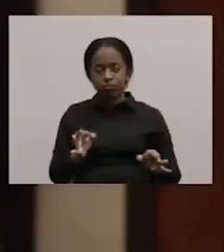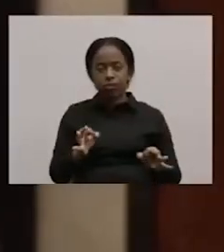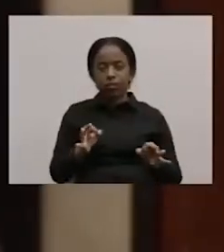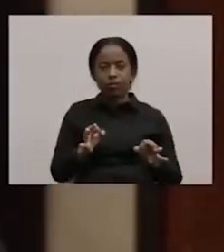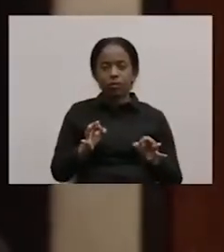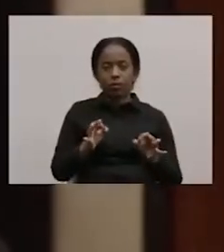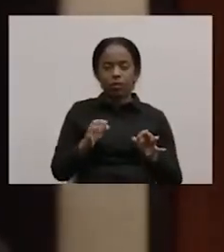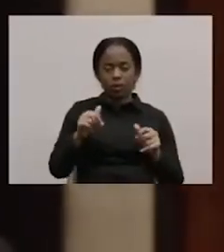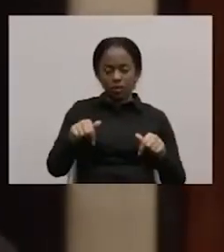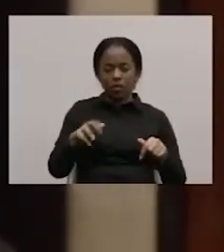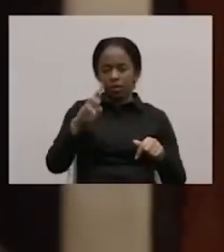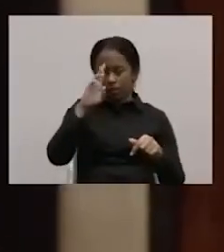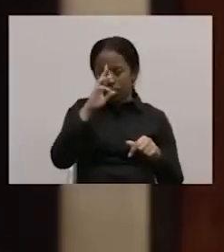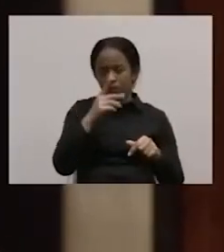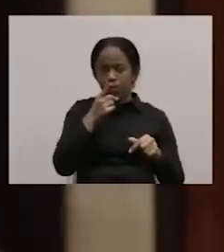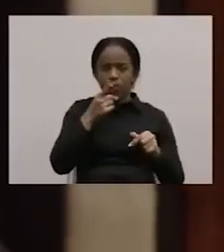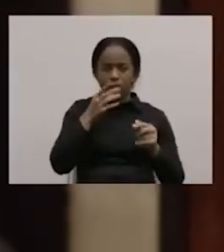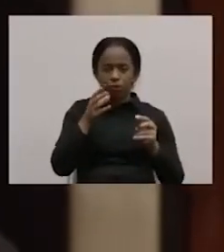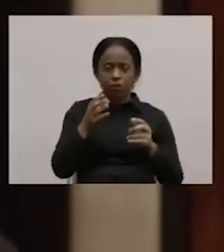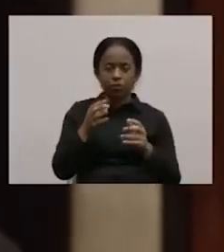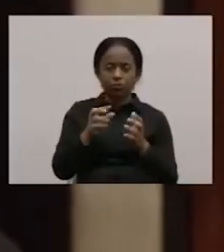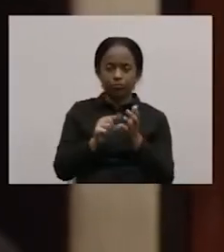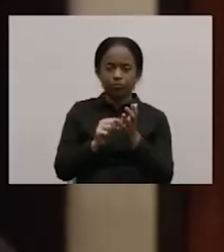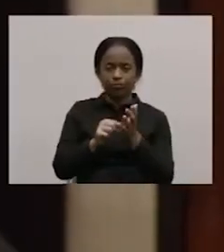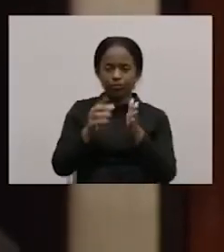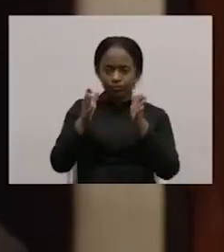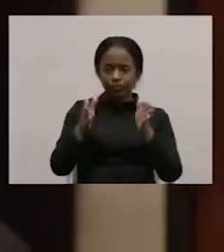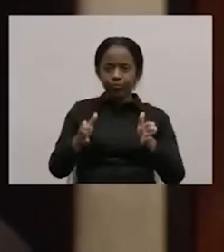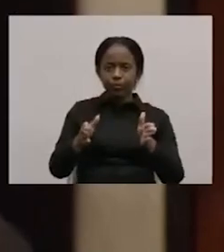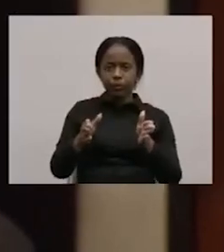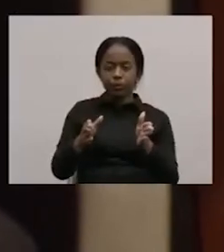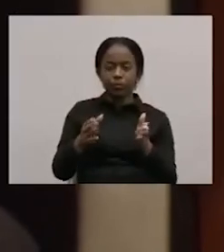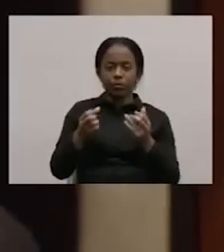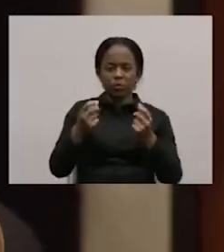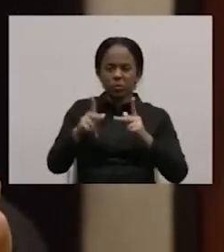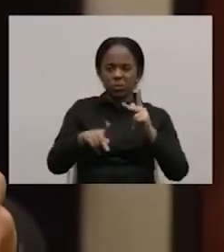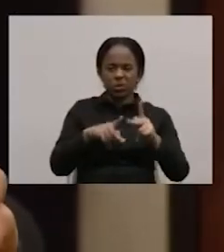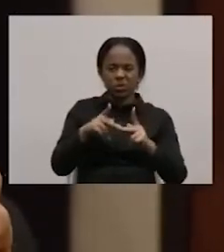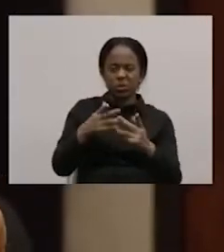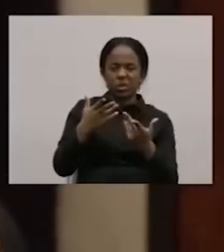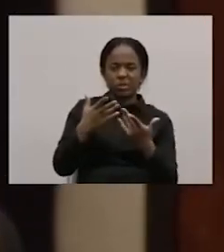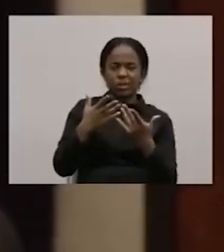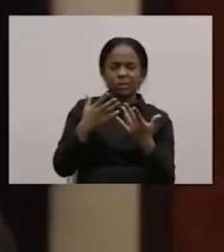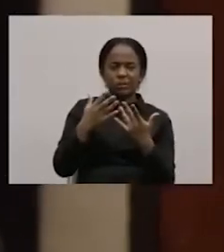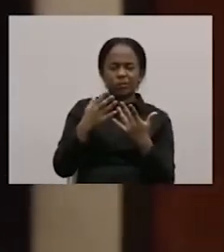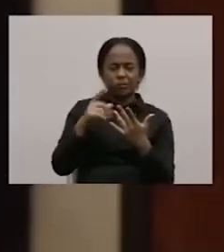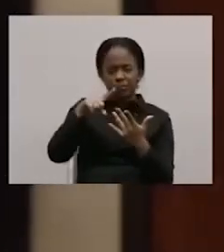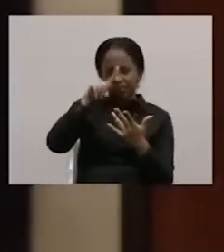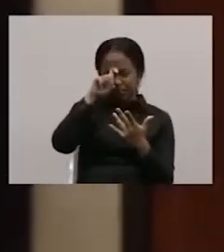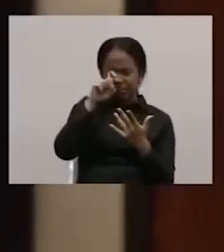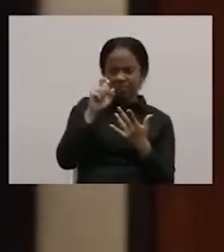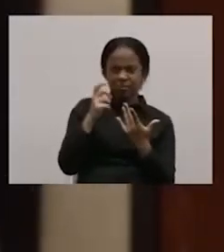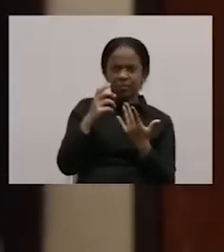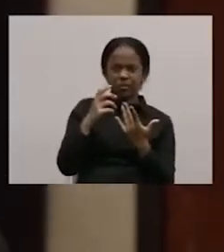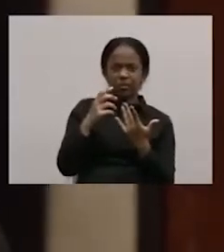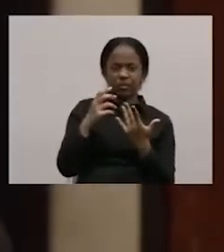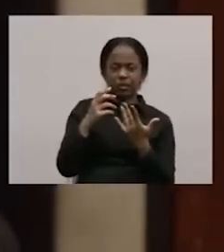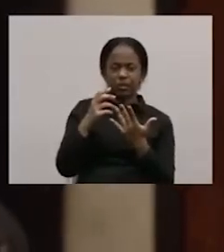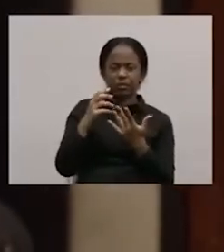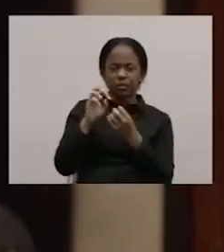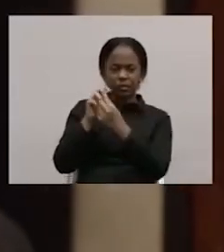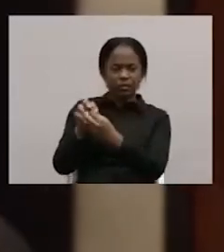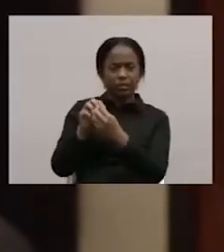República Dominicana, que está siendo cuestionada y que entiendo que